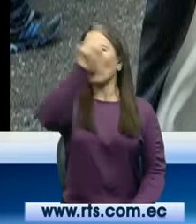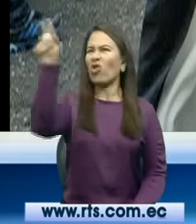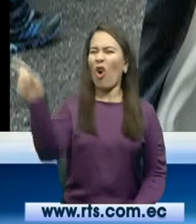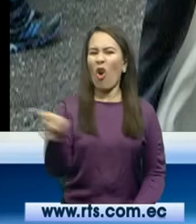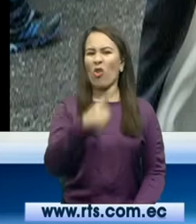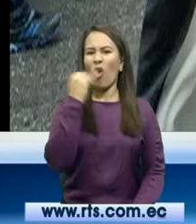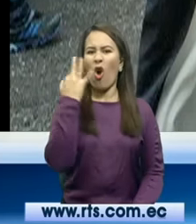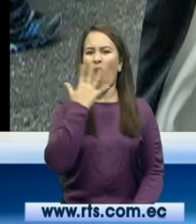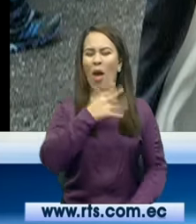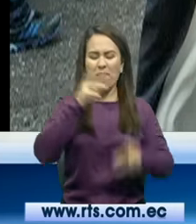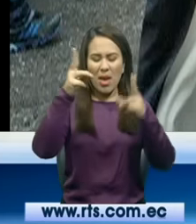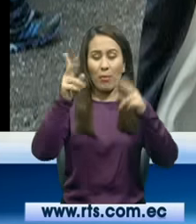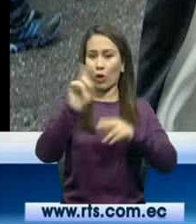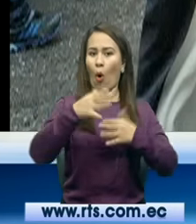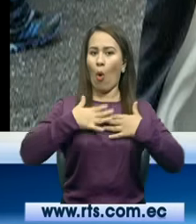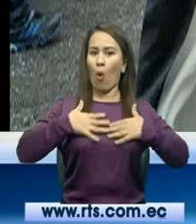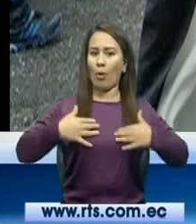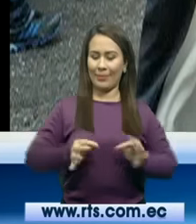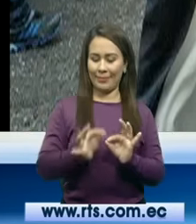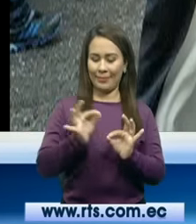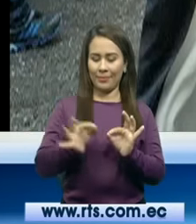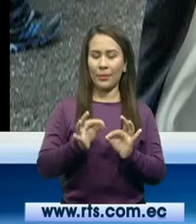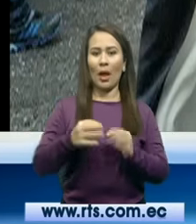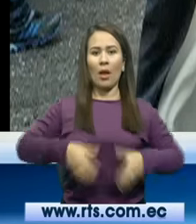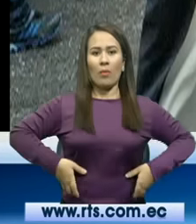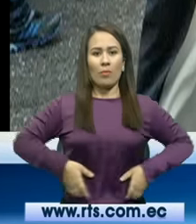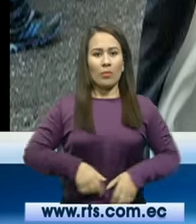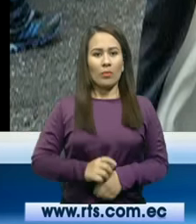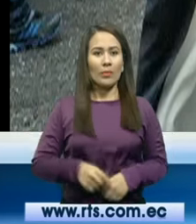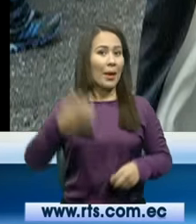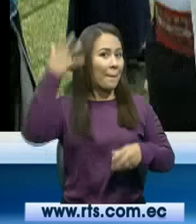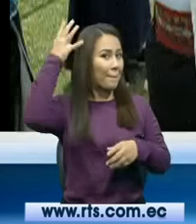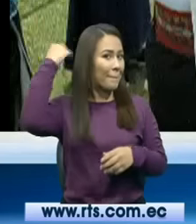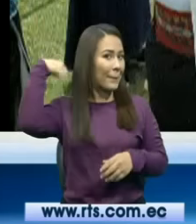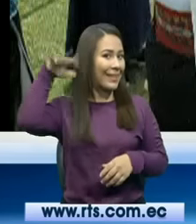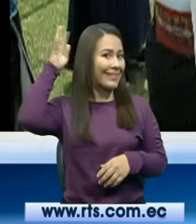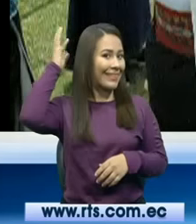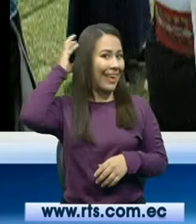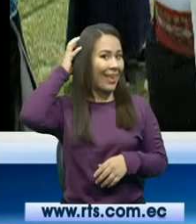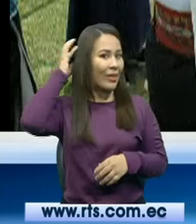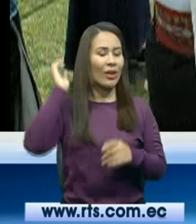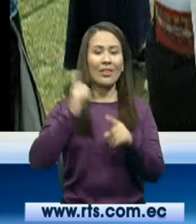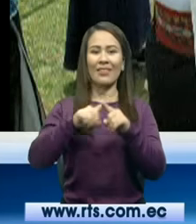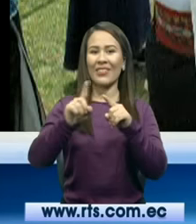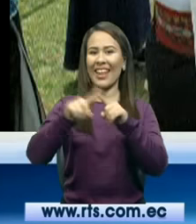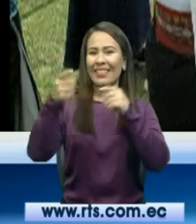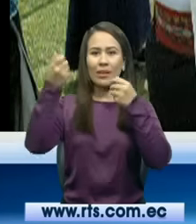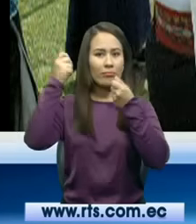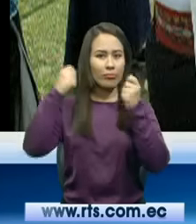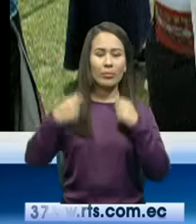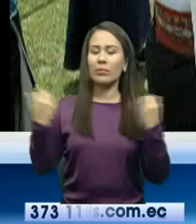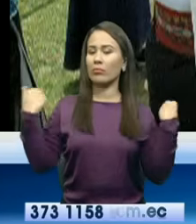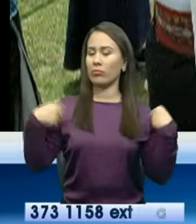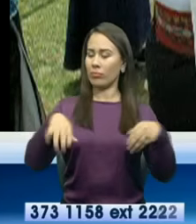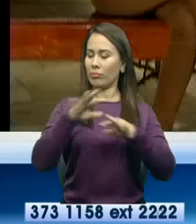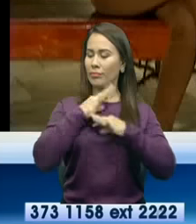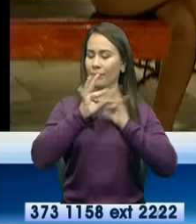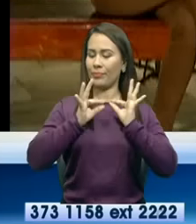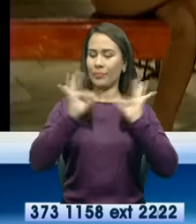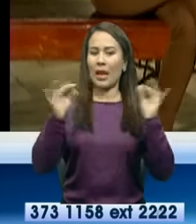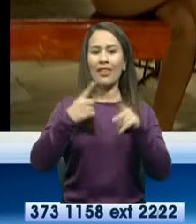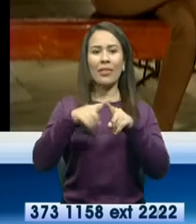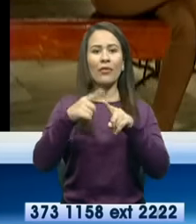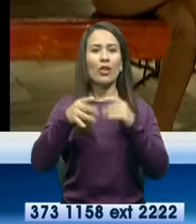diferentes bordados, por ejemplo, para las mujeres, diferentes fajas, diferentes peinados, diferentes fachalinas. Los hombres también,